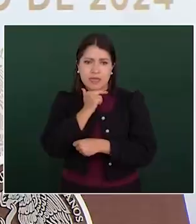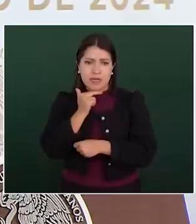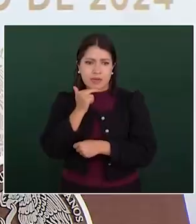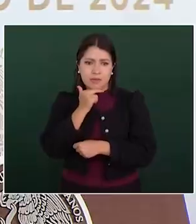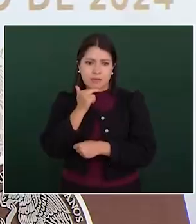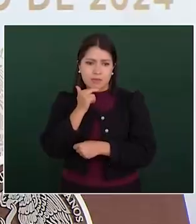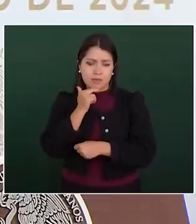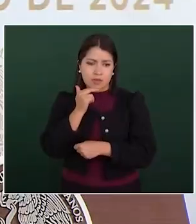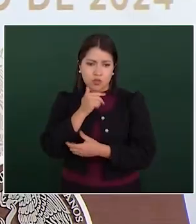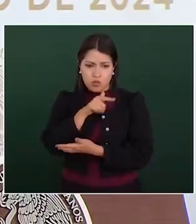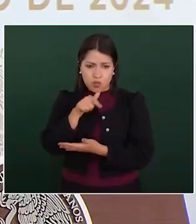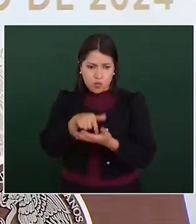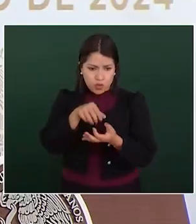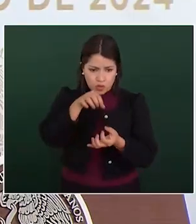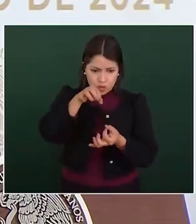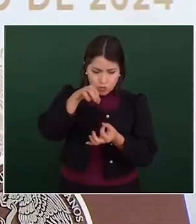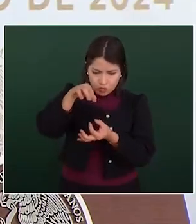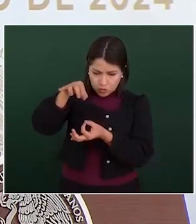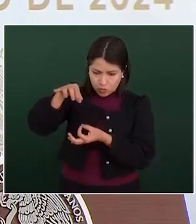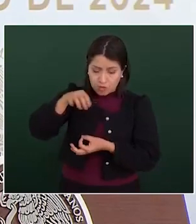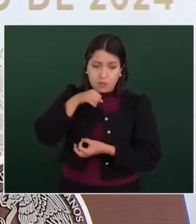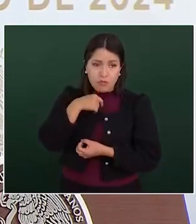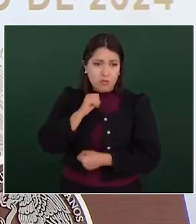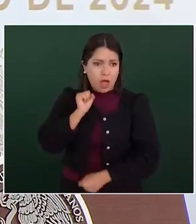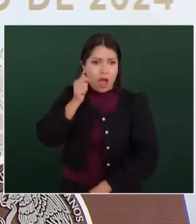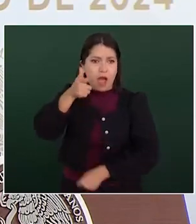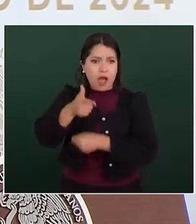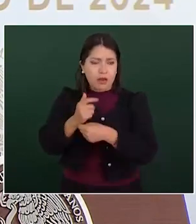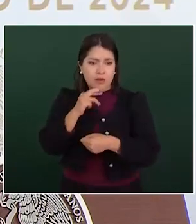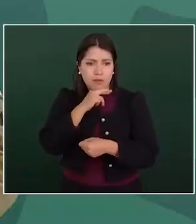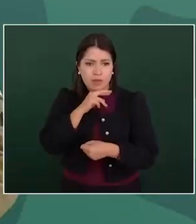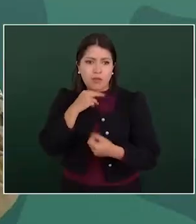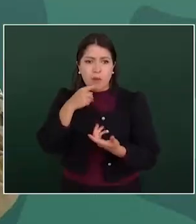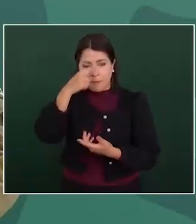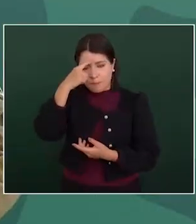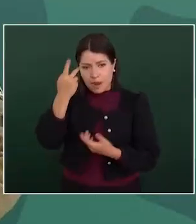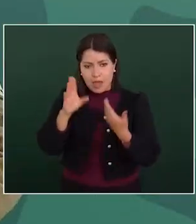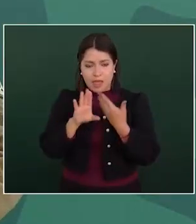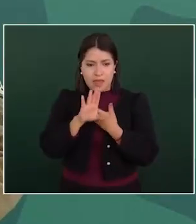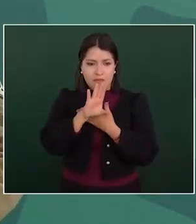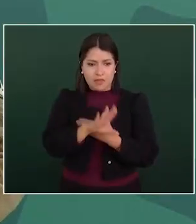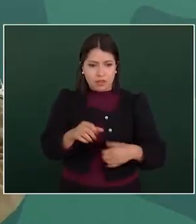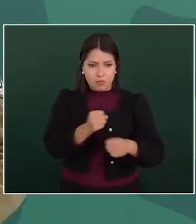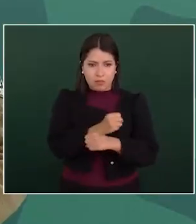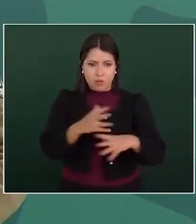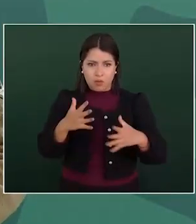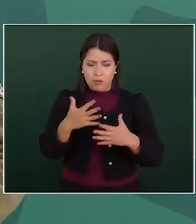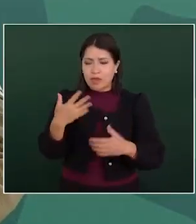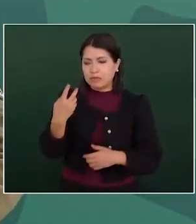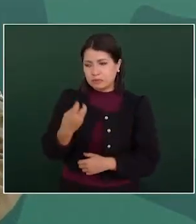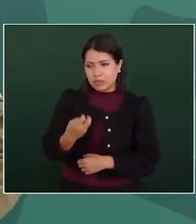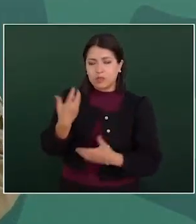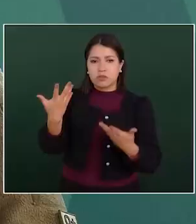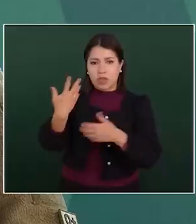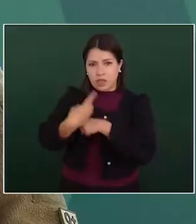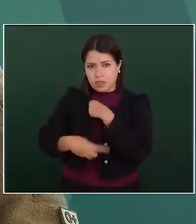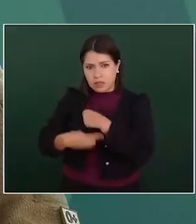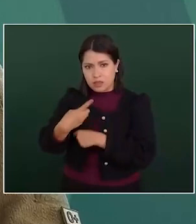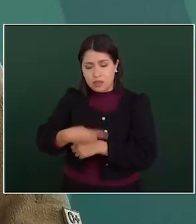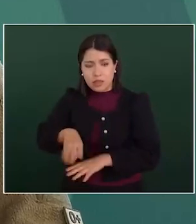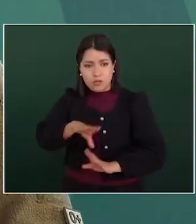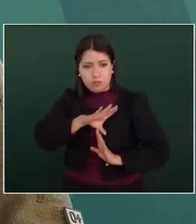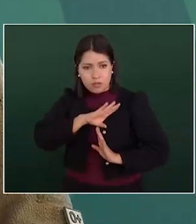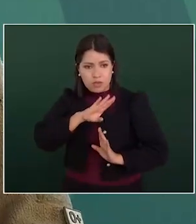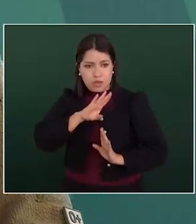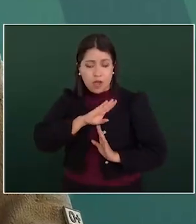de artefactos explosivos y que eviten dañar a nuestro personal cuando está realizando actividades